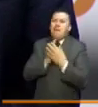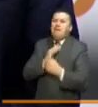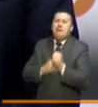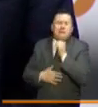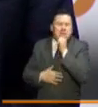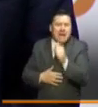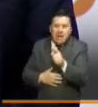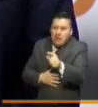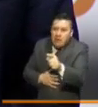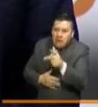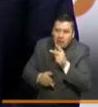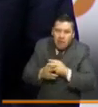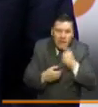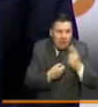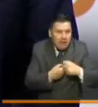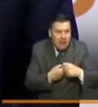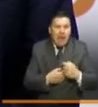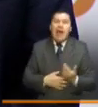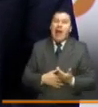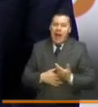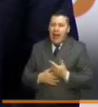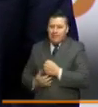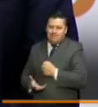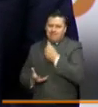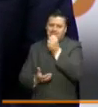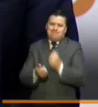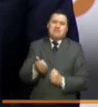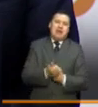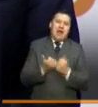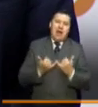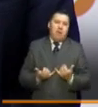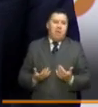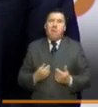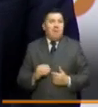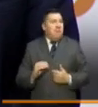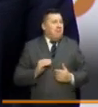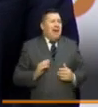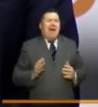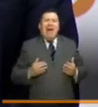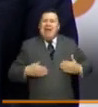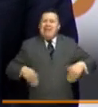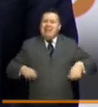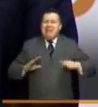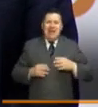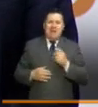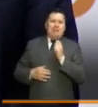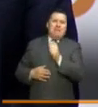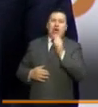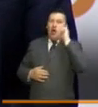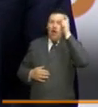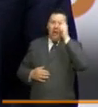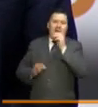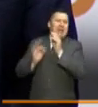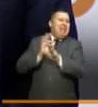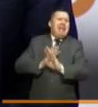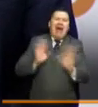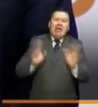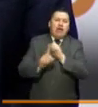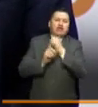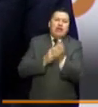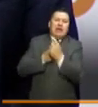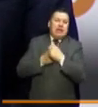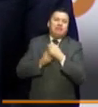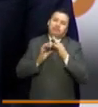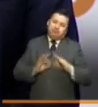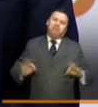extrema pobreza vulnerabilidad económica y que actualmente no recibe ninguna de las transferencias monetarias del gobierno nacional para eso fue